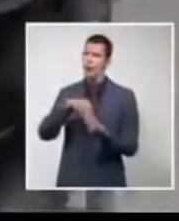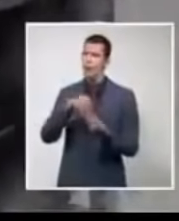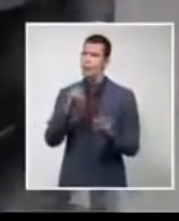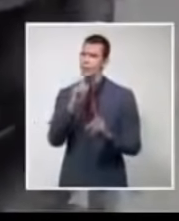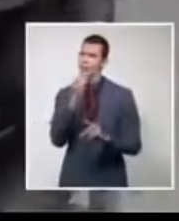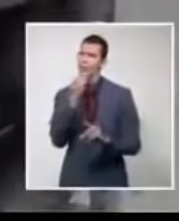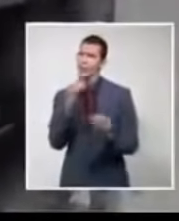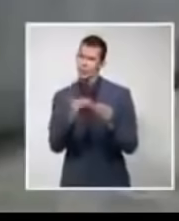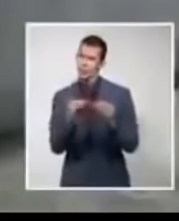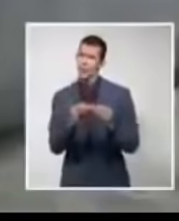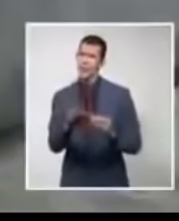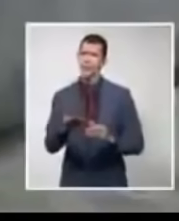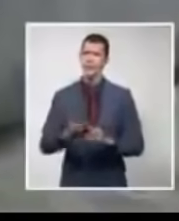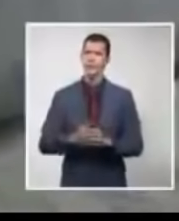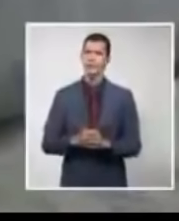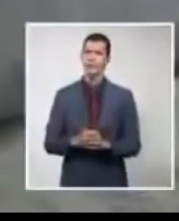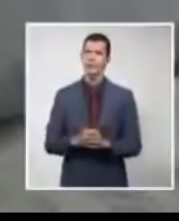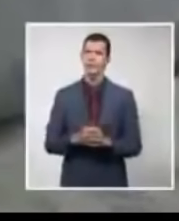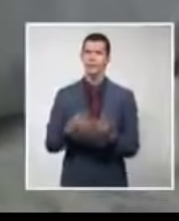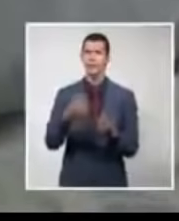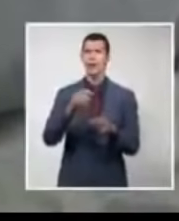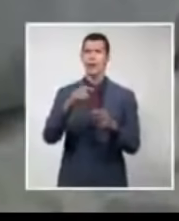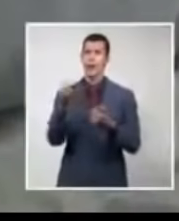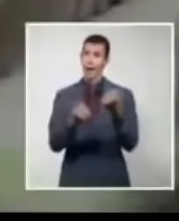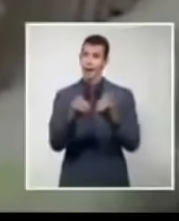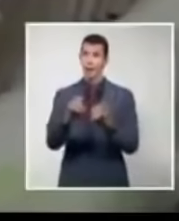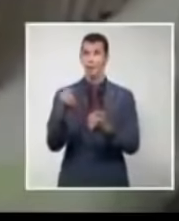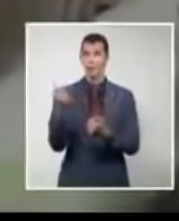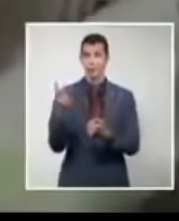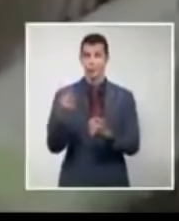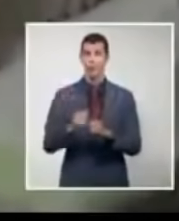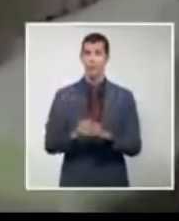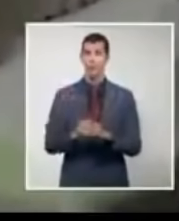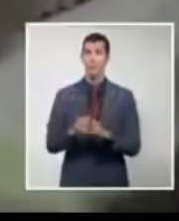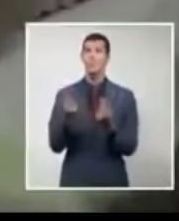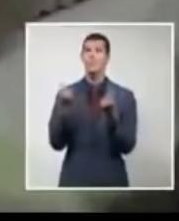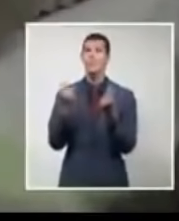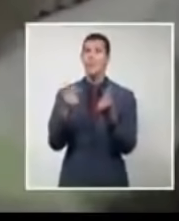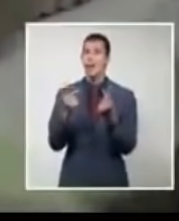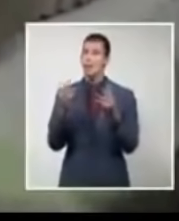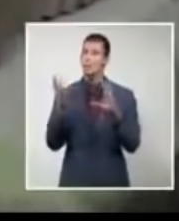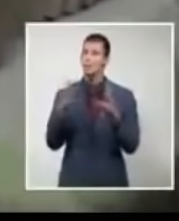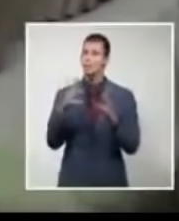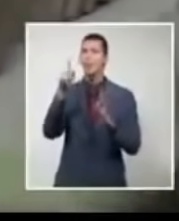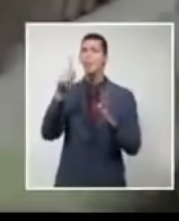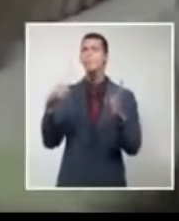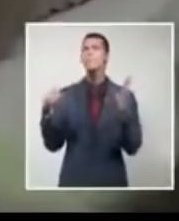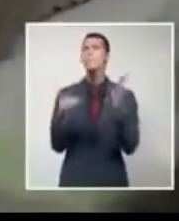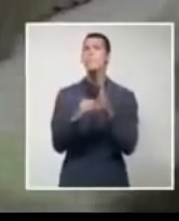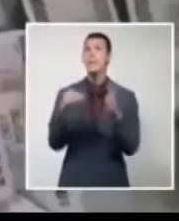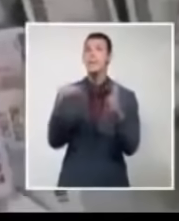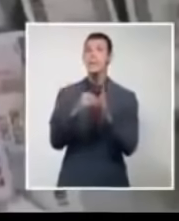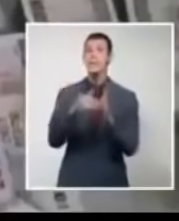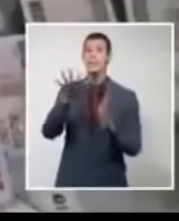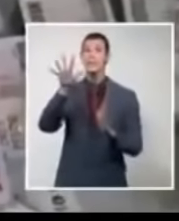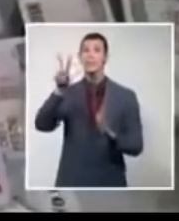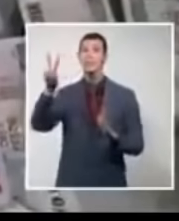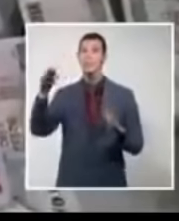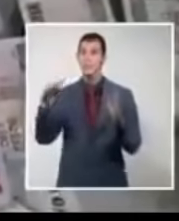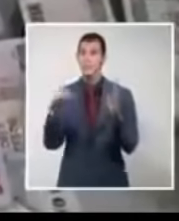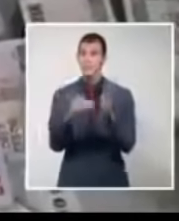incluyendo uno marca audi y dinero en efectivo su monto un millón cincuenta y dos mil